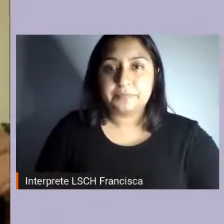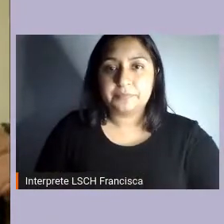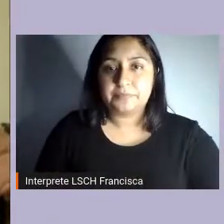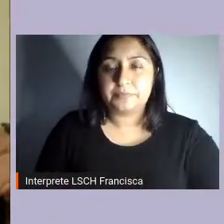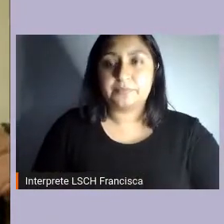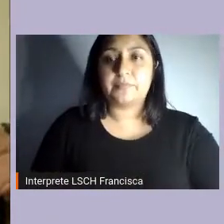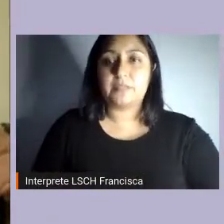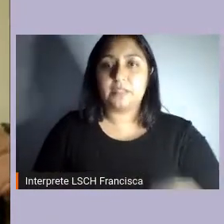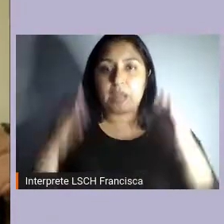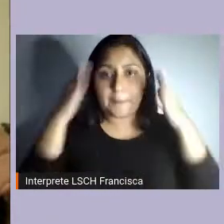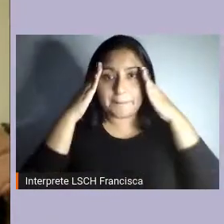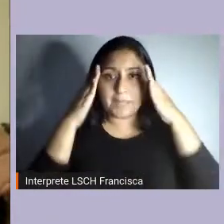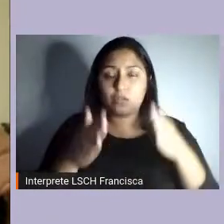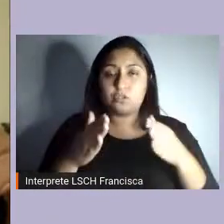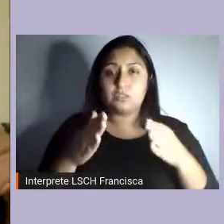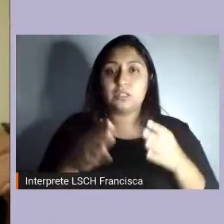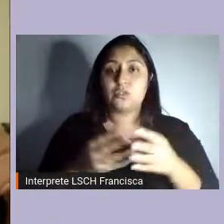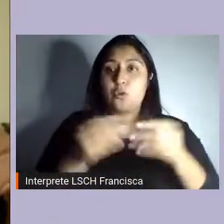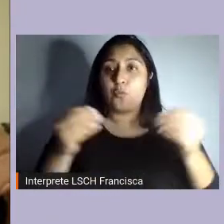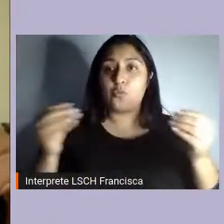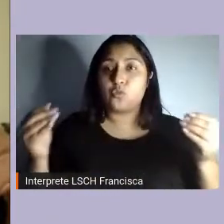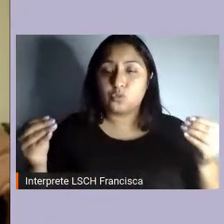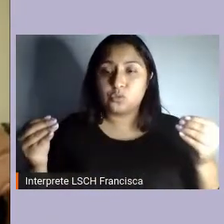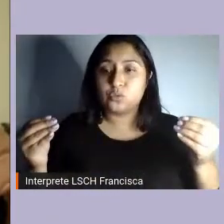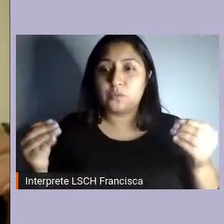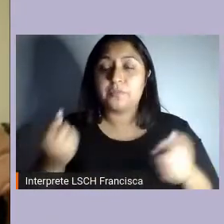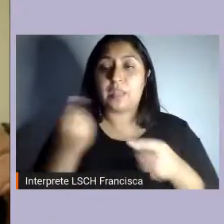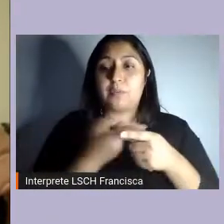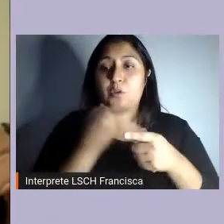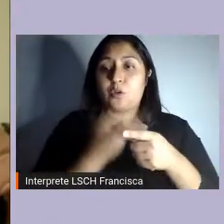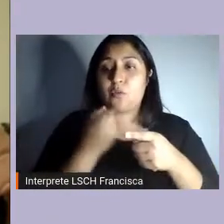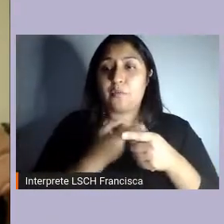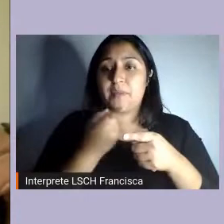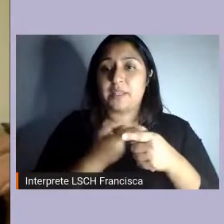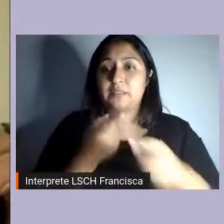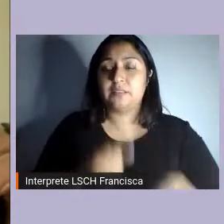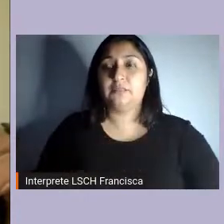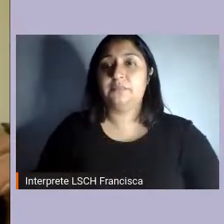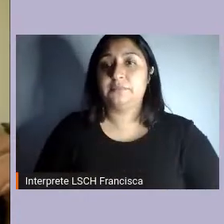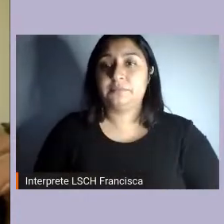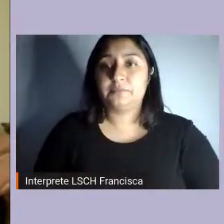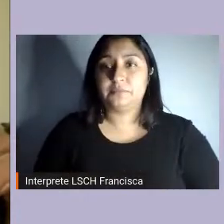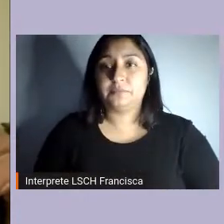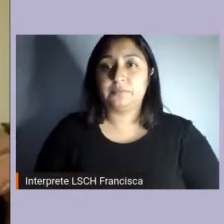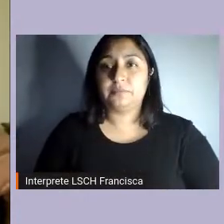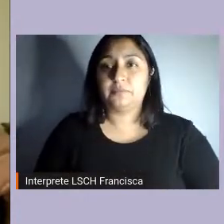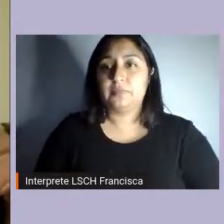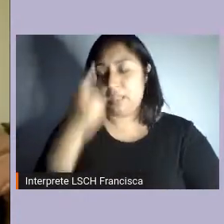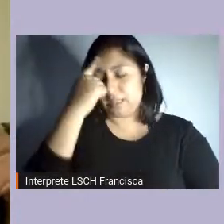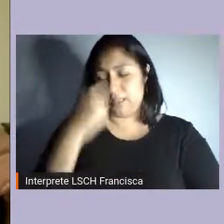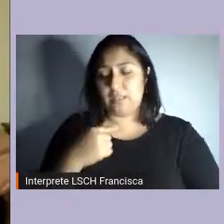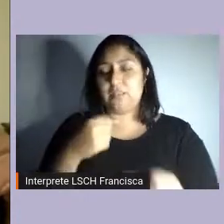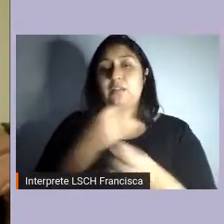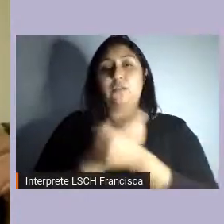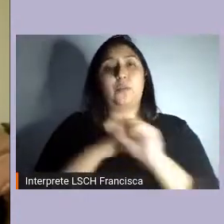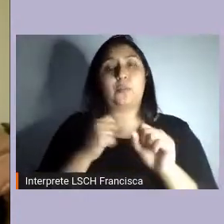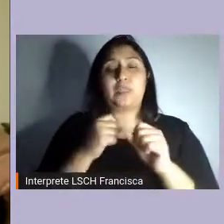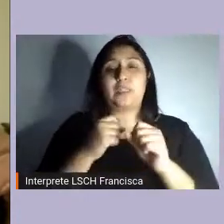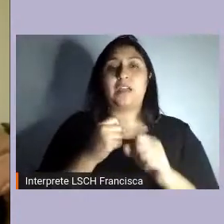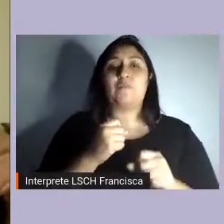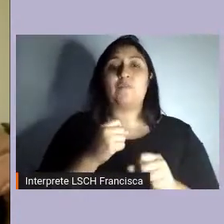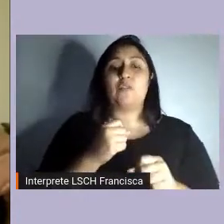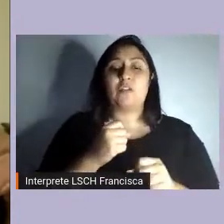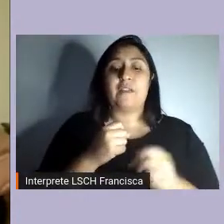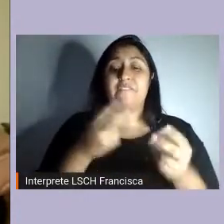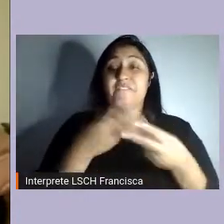mucho cuando estamos conversando. Qué triste que no podamos estar en vivo para hacerlo